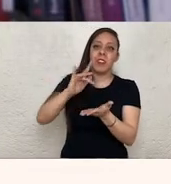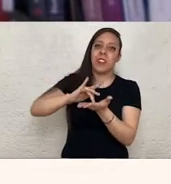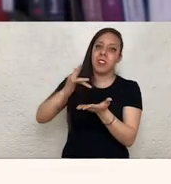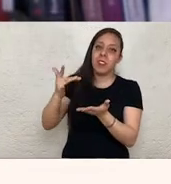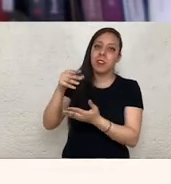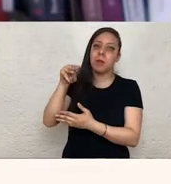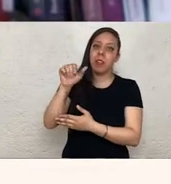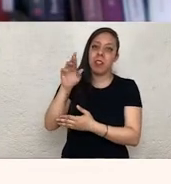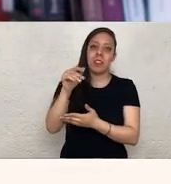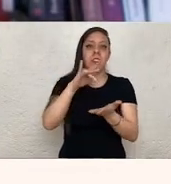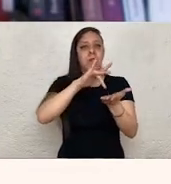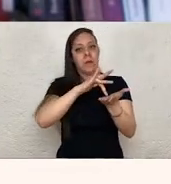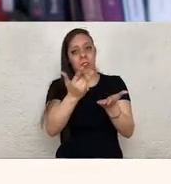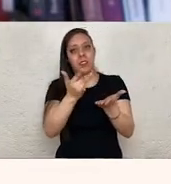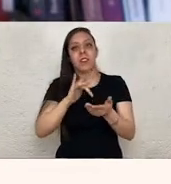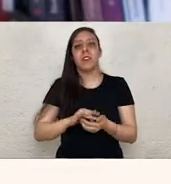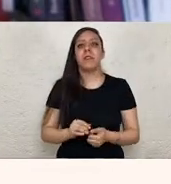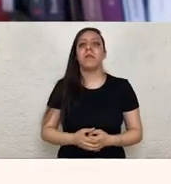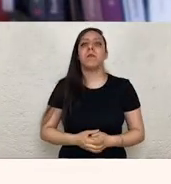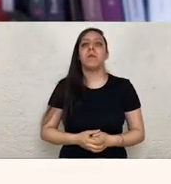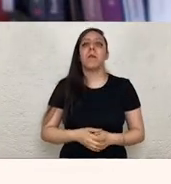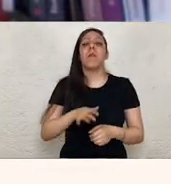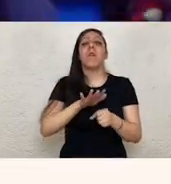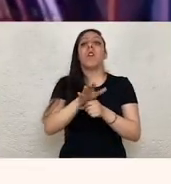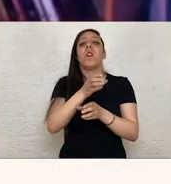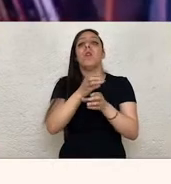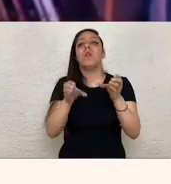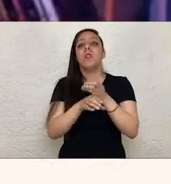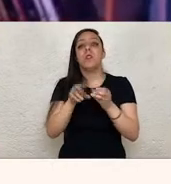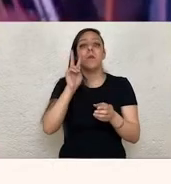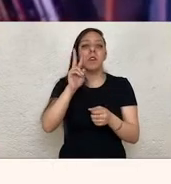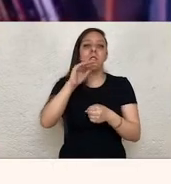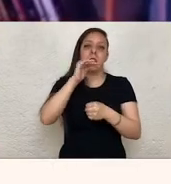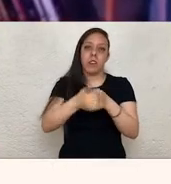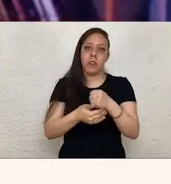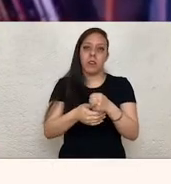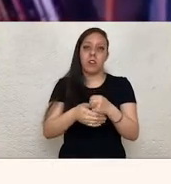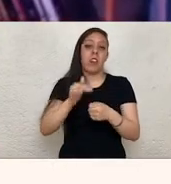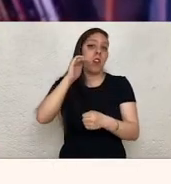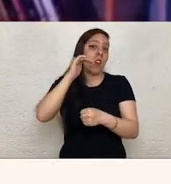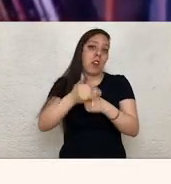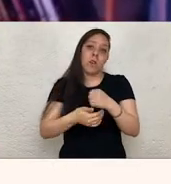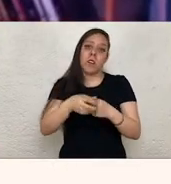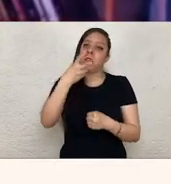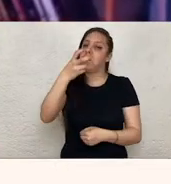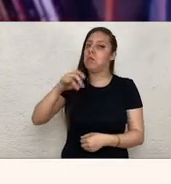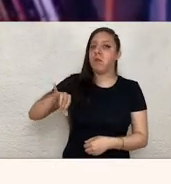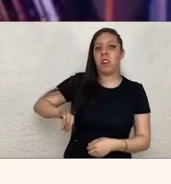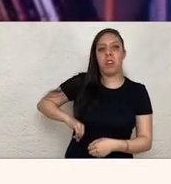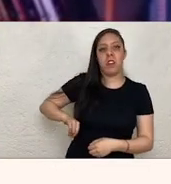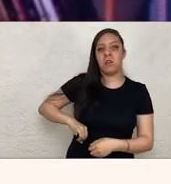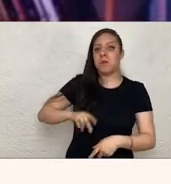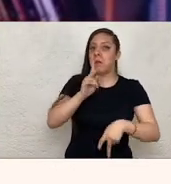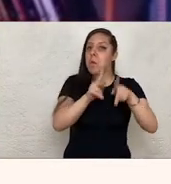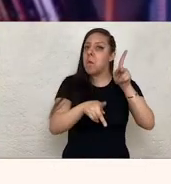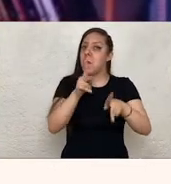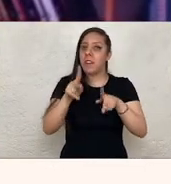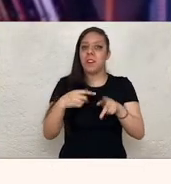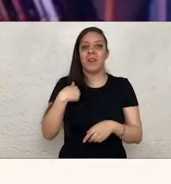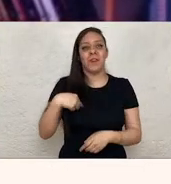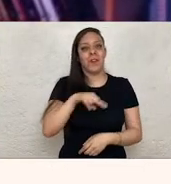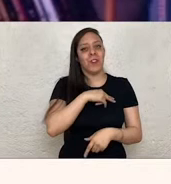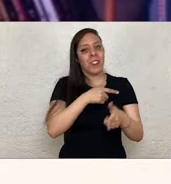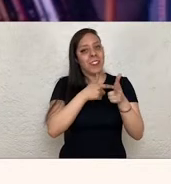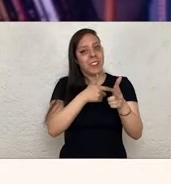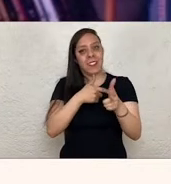Muchas gracias. Gracias, Márgara. ¿Qué les parece, como para ir cerrando con esta interesante